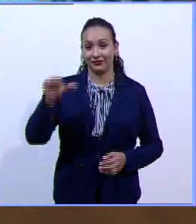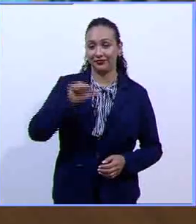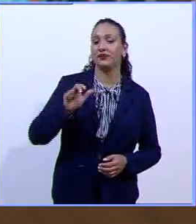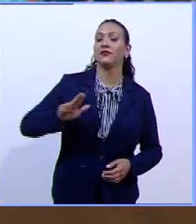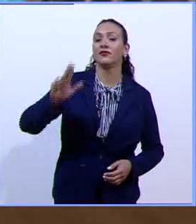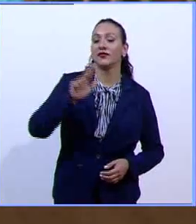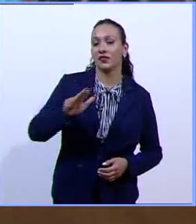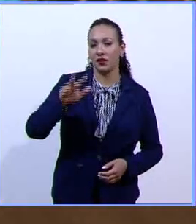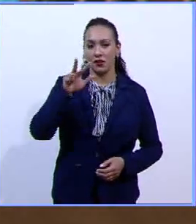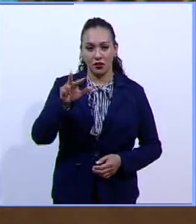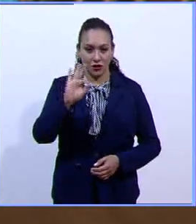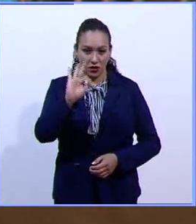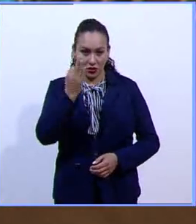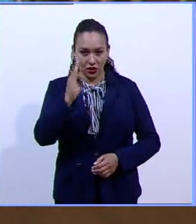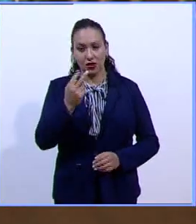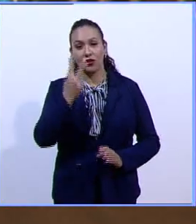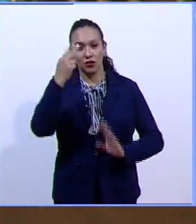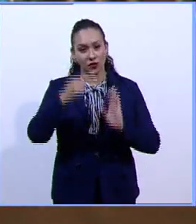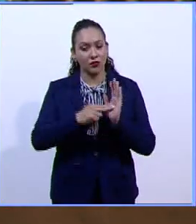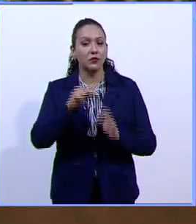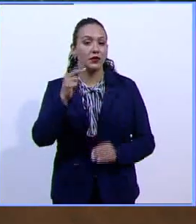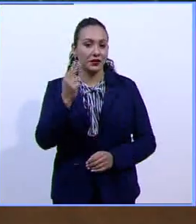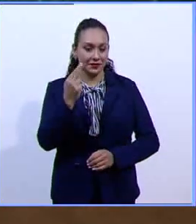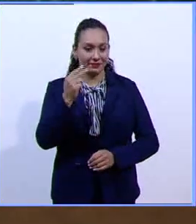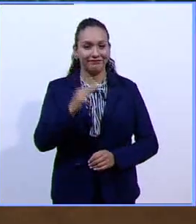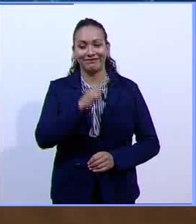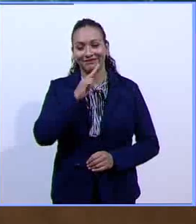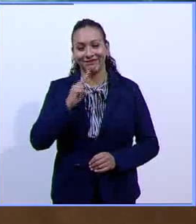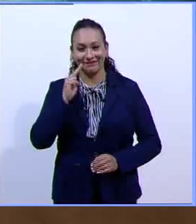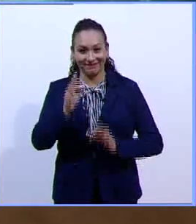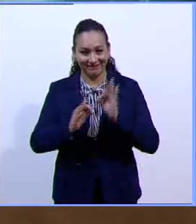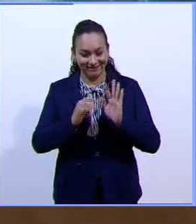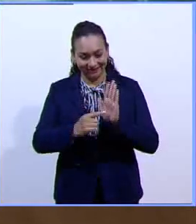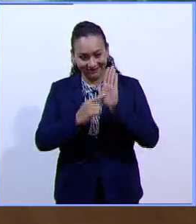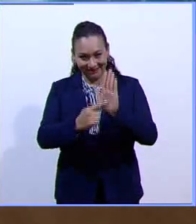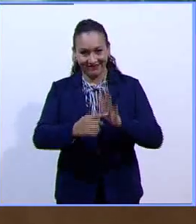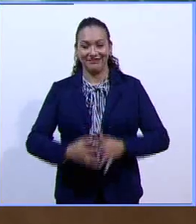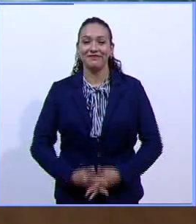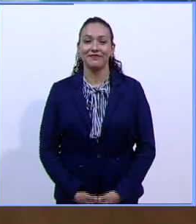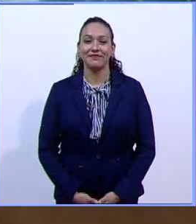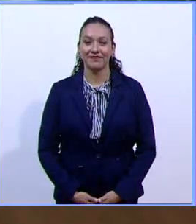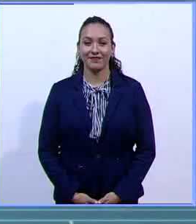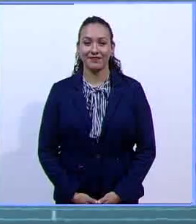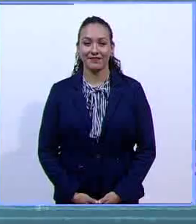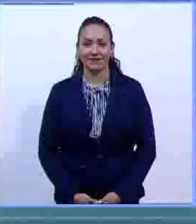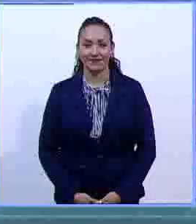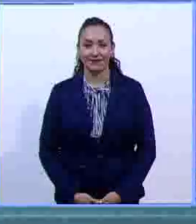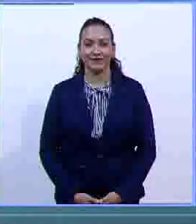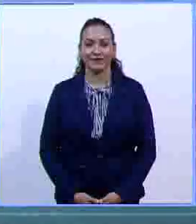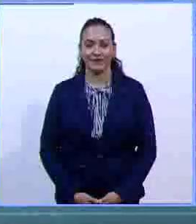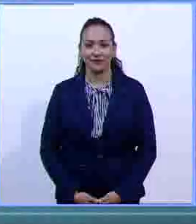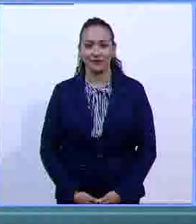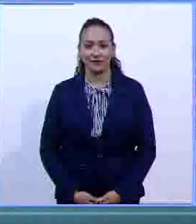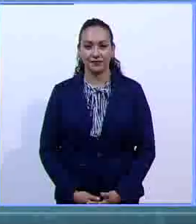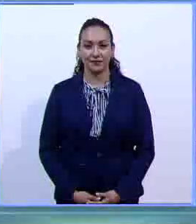Hoy es martes 18 de febrero de 2025 y estas son las noticias.